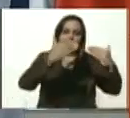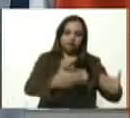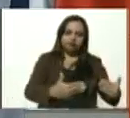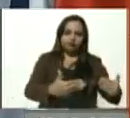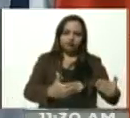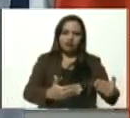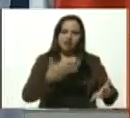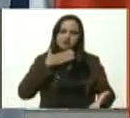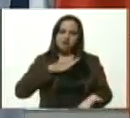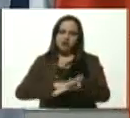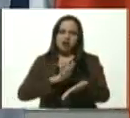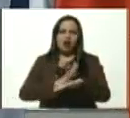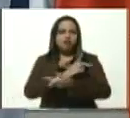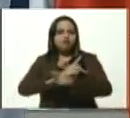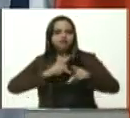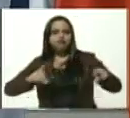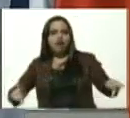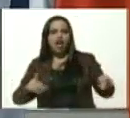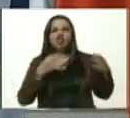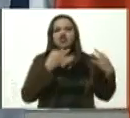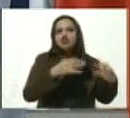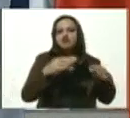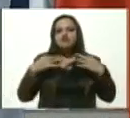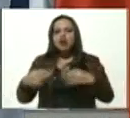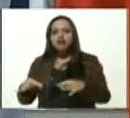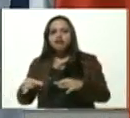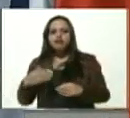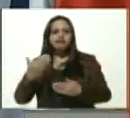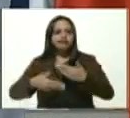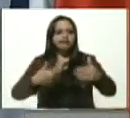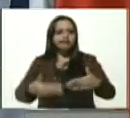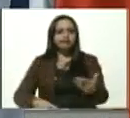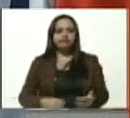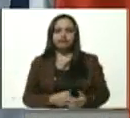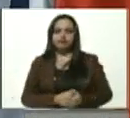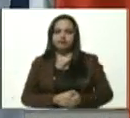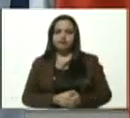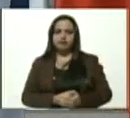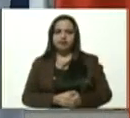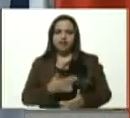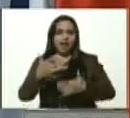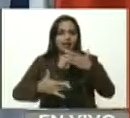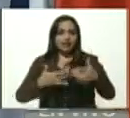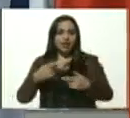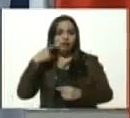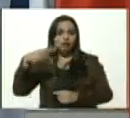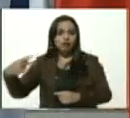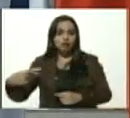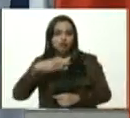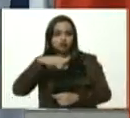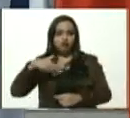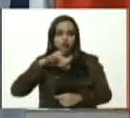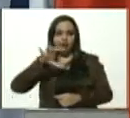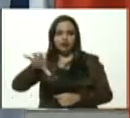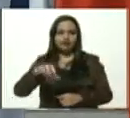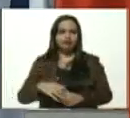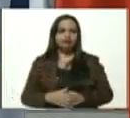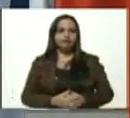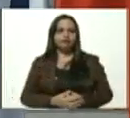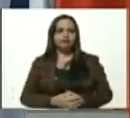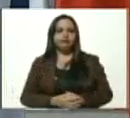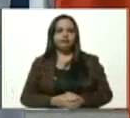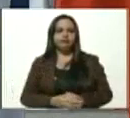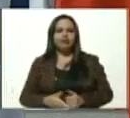la tranquilidad pública, en la normalización, vamos a decirlo así, de la actividad política en nuestro país.